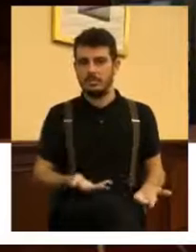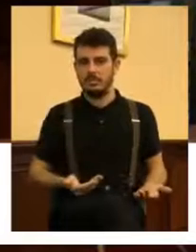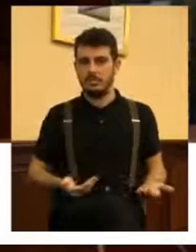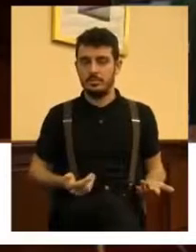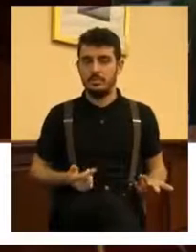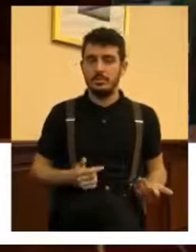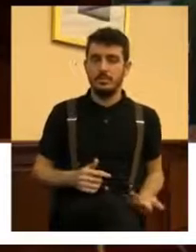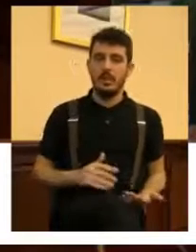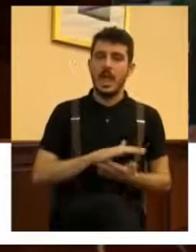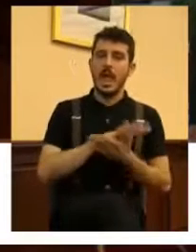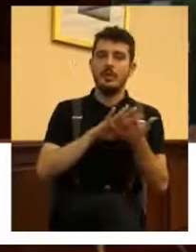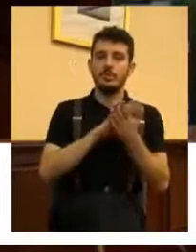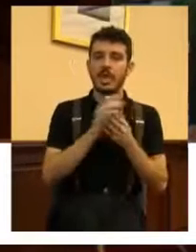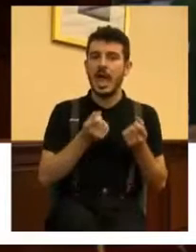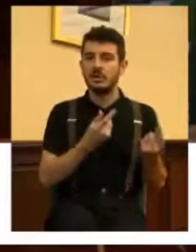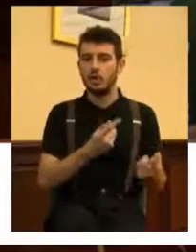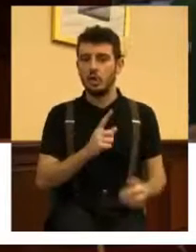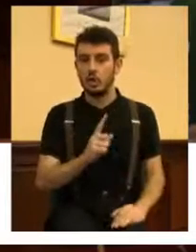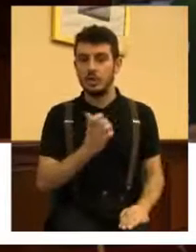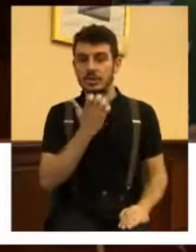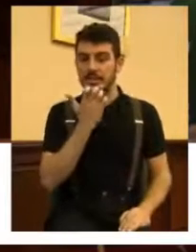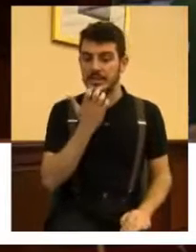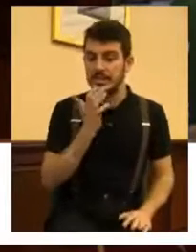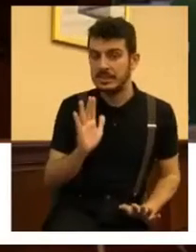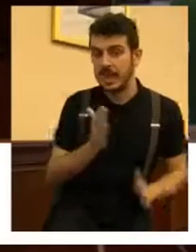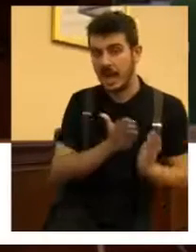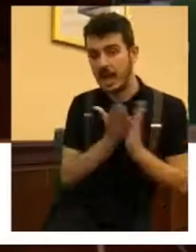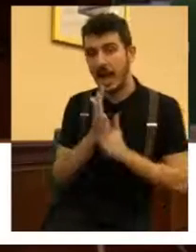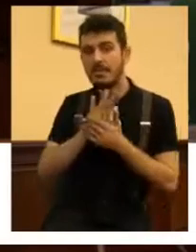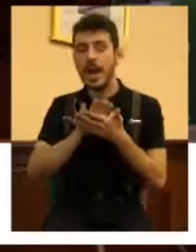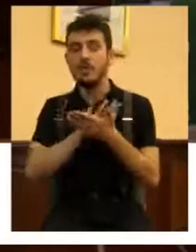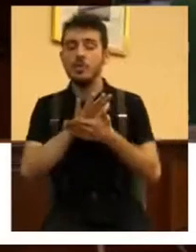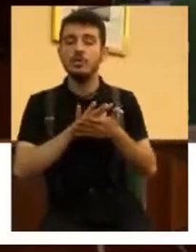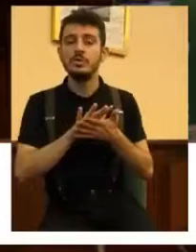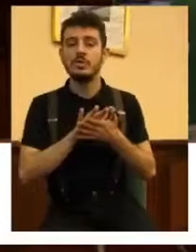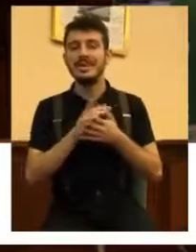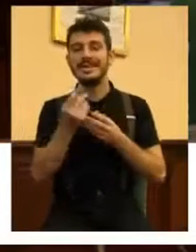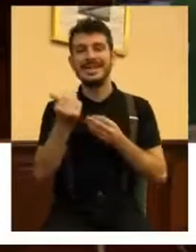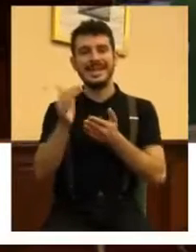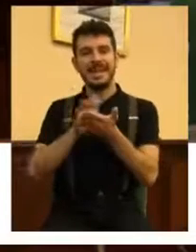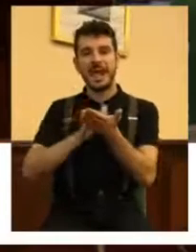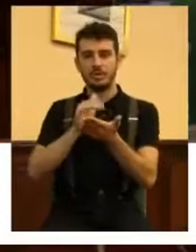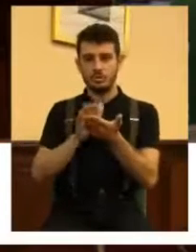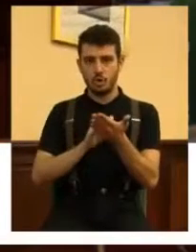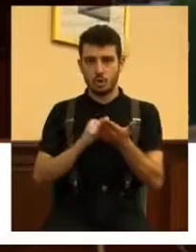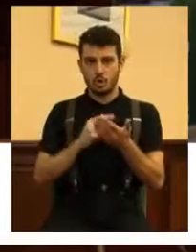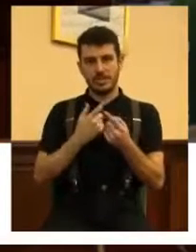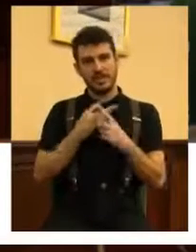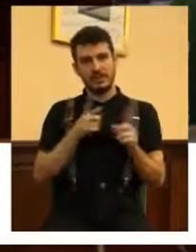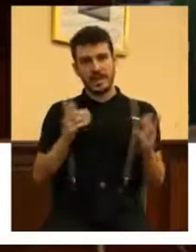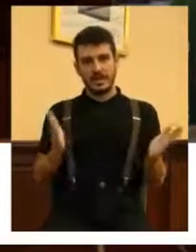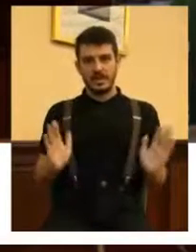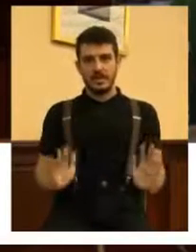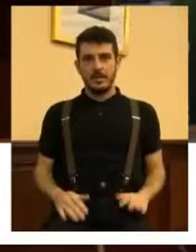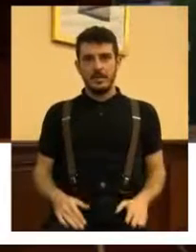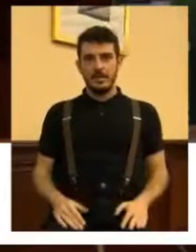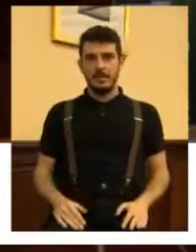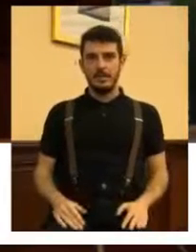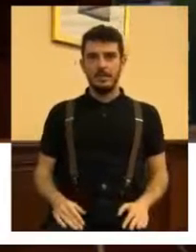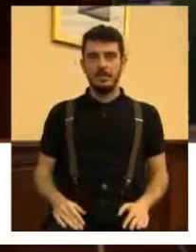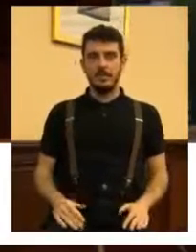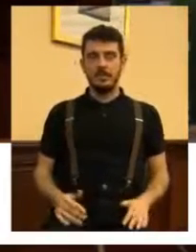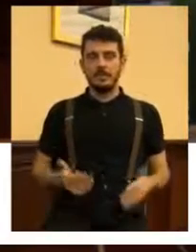no estaríamos hablando de gasto, sino que de lo que estaríamos hablando es de ingreso, que es diferente. Por